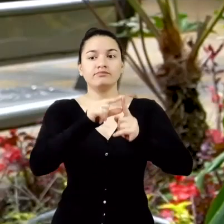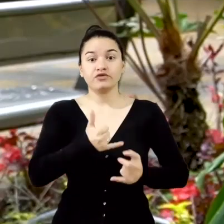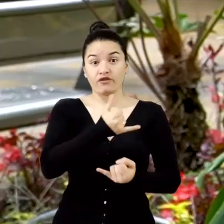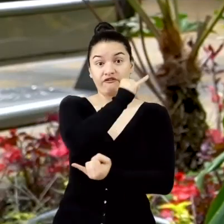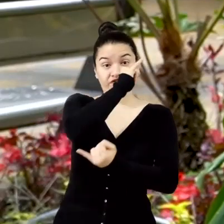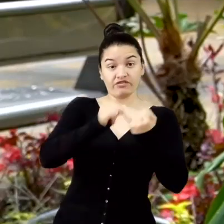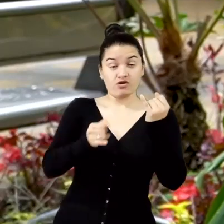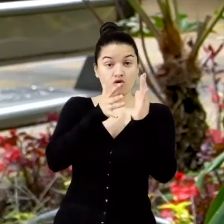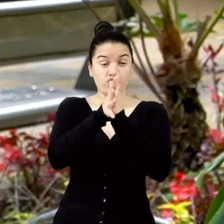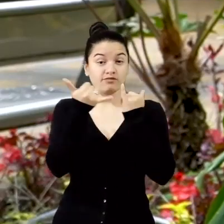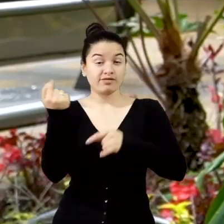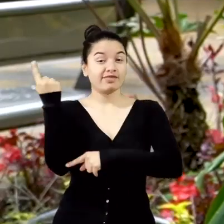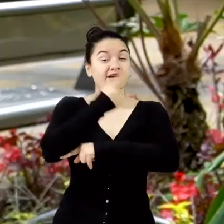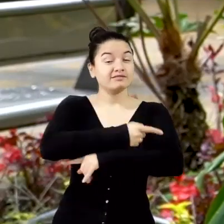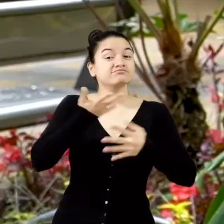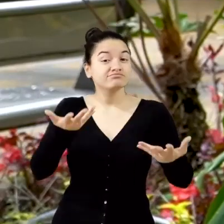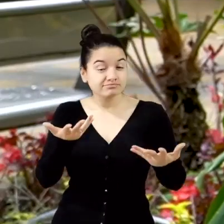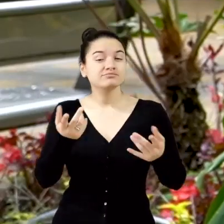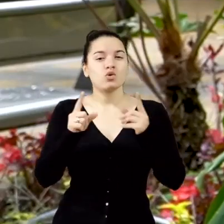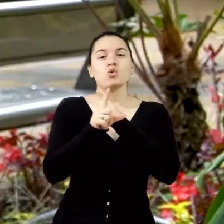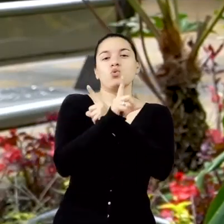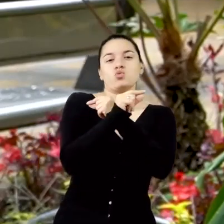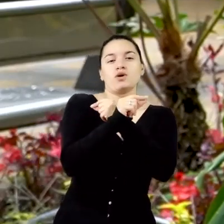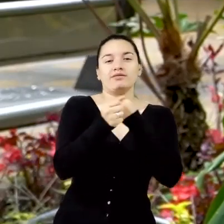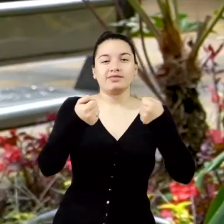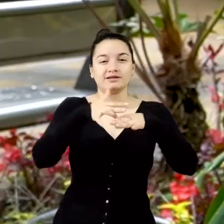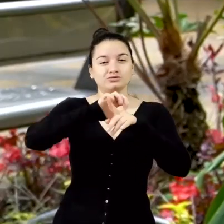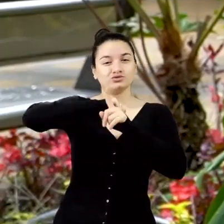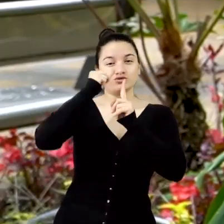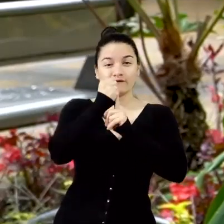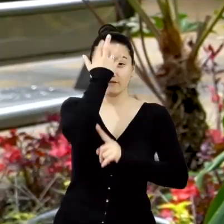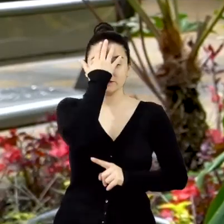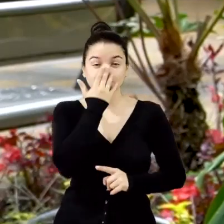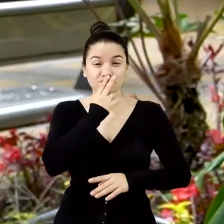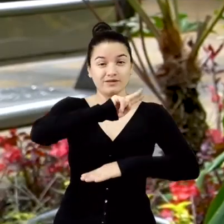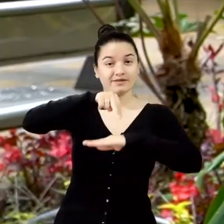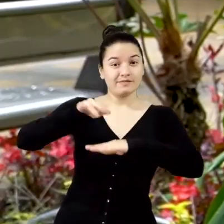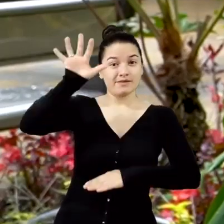llegamos al final de nuestra nota del día. Recuerden seguirnos en nuestras redes